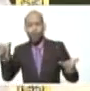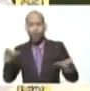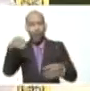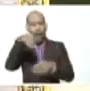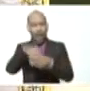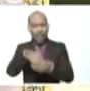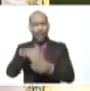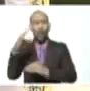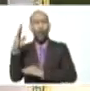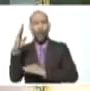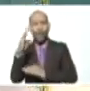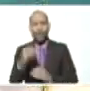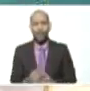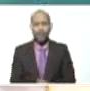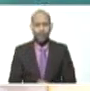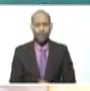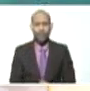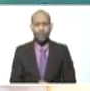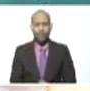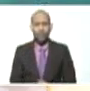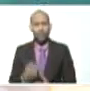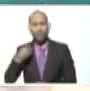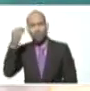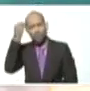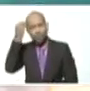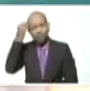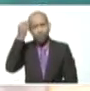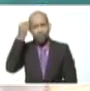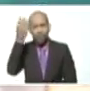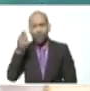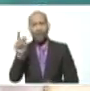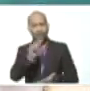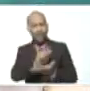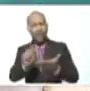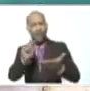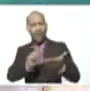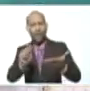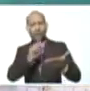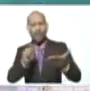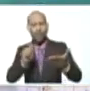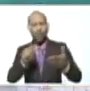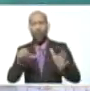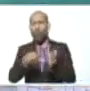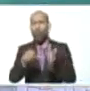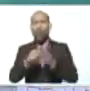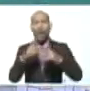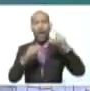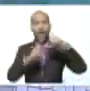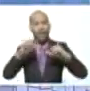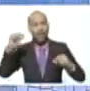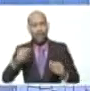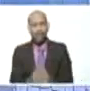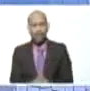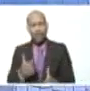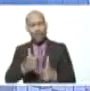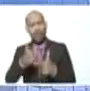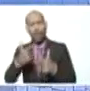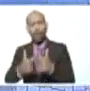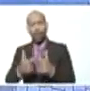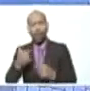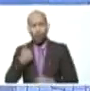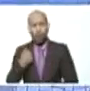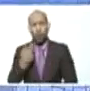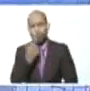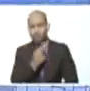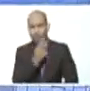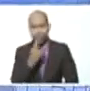templo: probablemente algo de esto está escrito en las estrellas. Entonces, les prometo